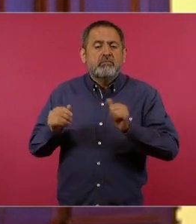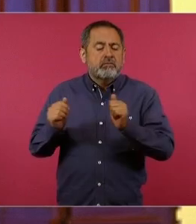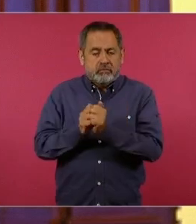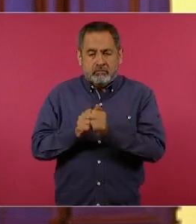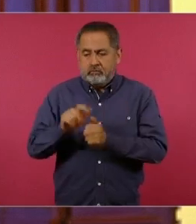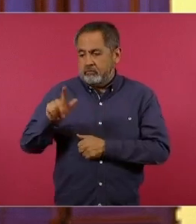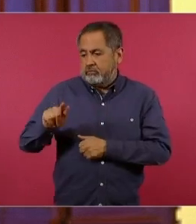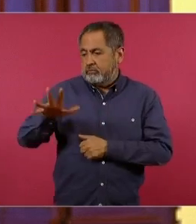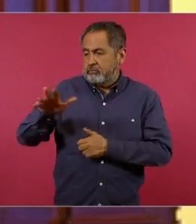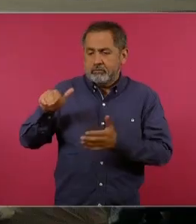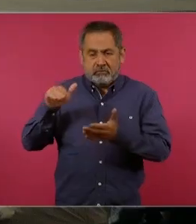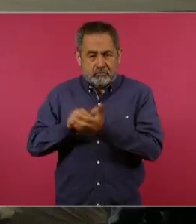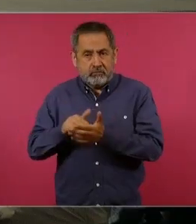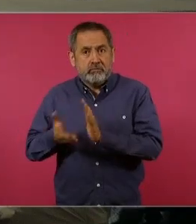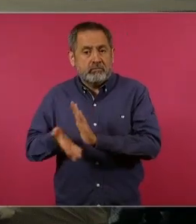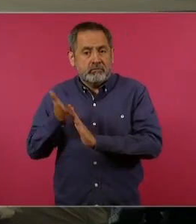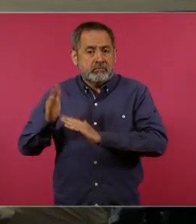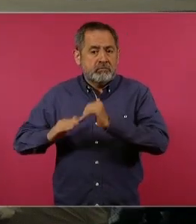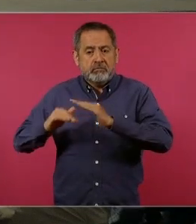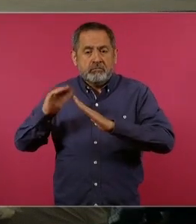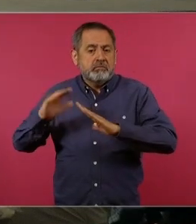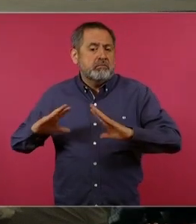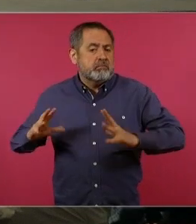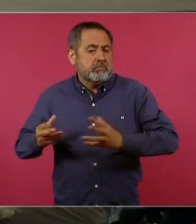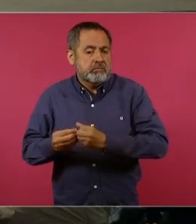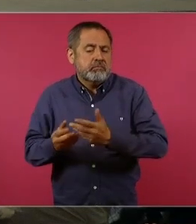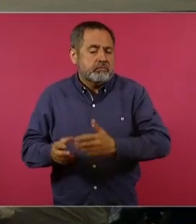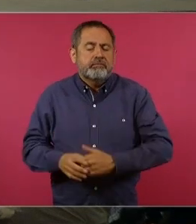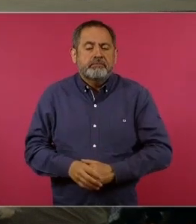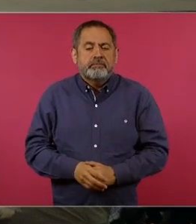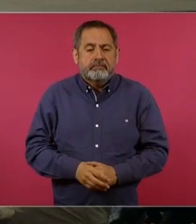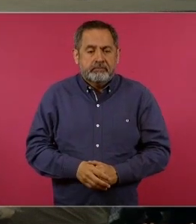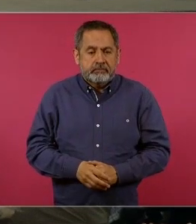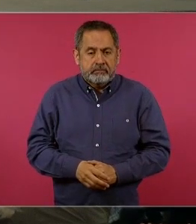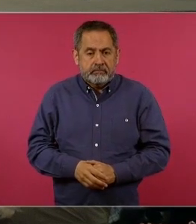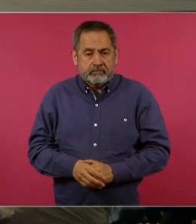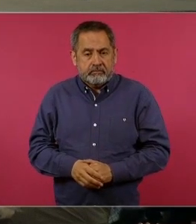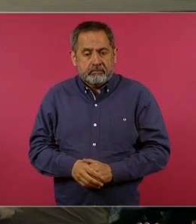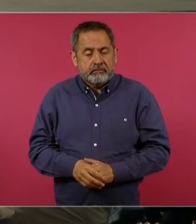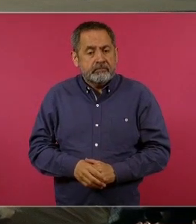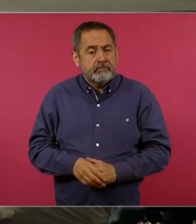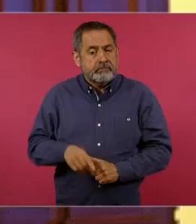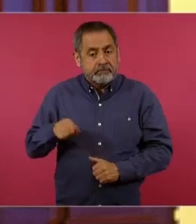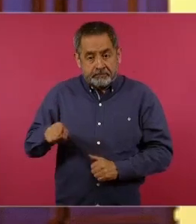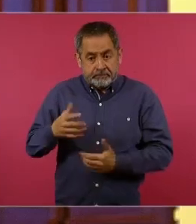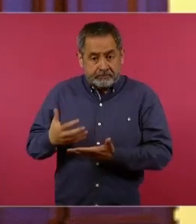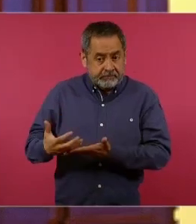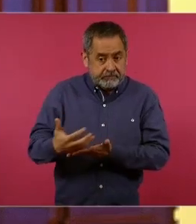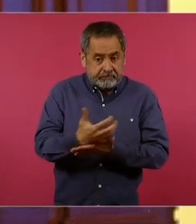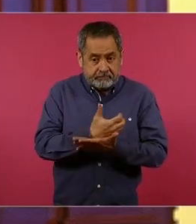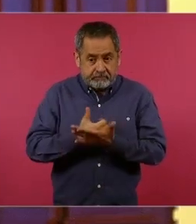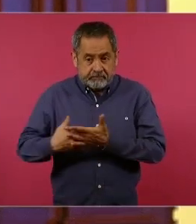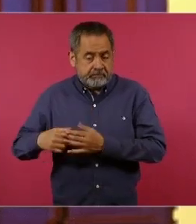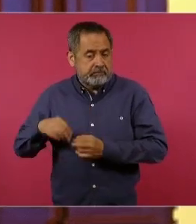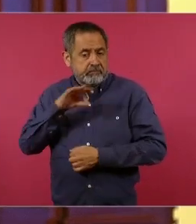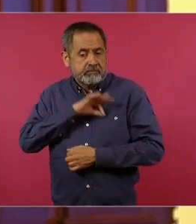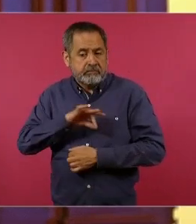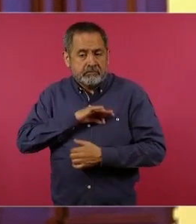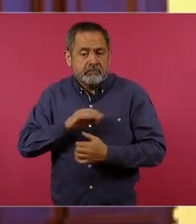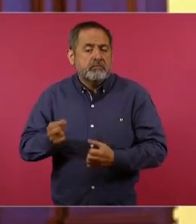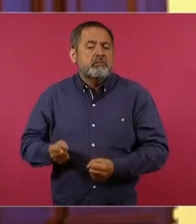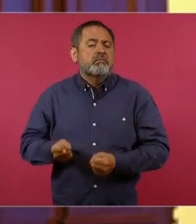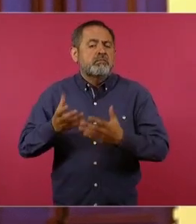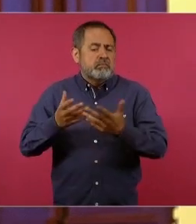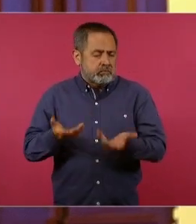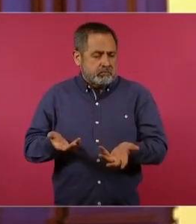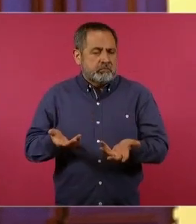los 75,000 que costó la construcción. Los ingresos que se han tenido por parte de